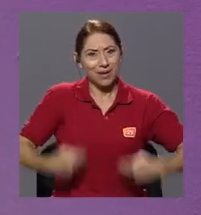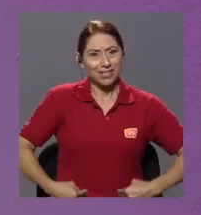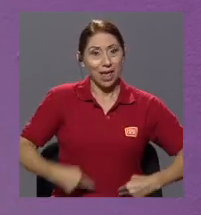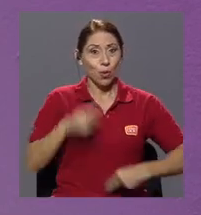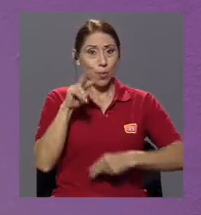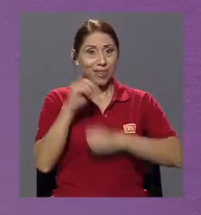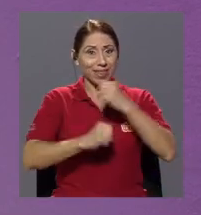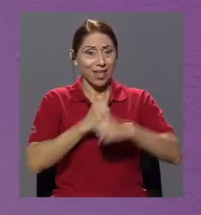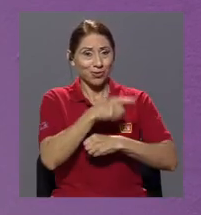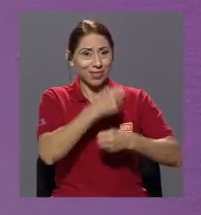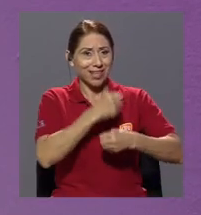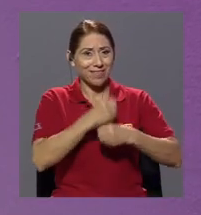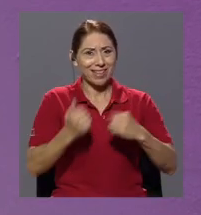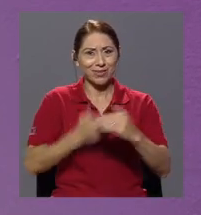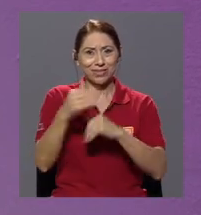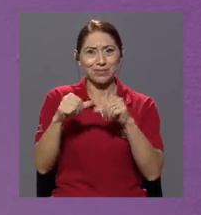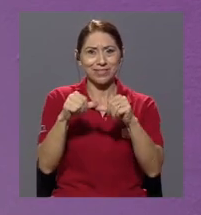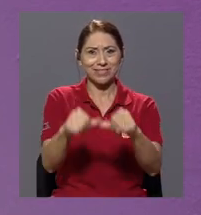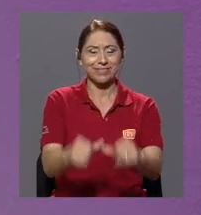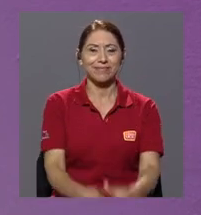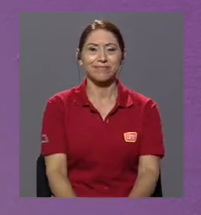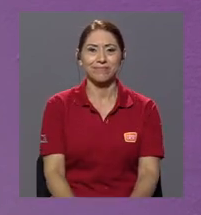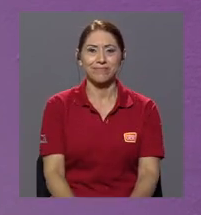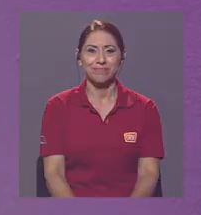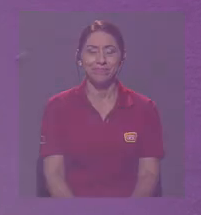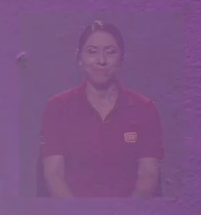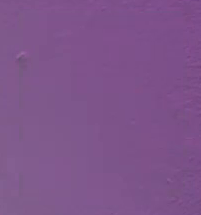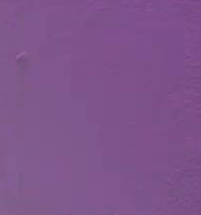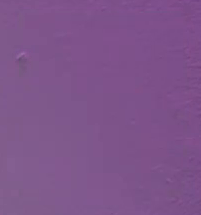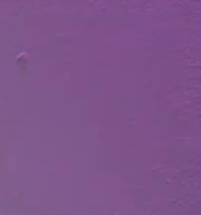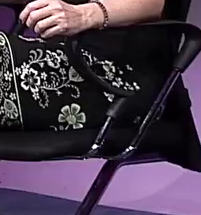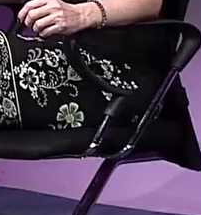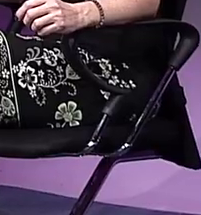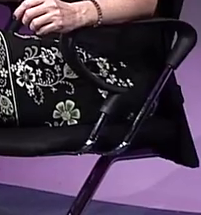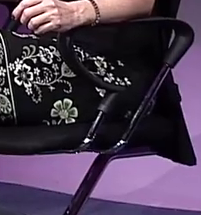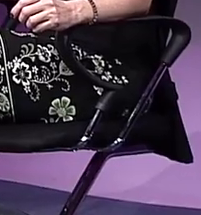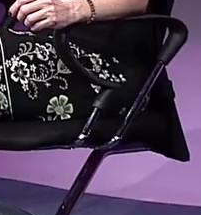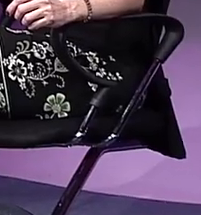dos décadas que usted lleva trabajando en el tema al volver del próximo segmento